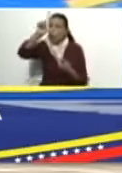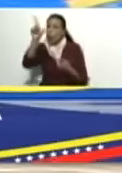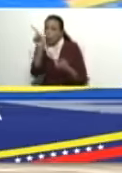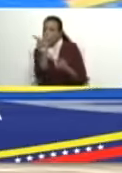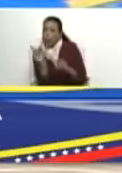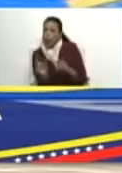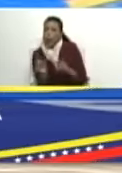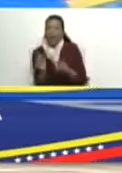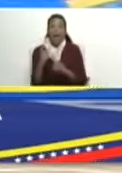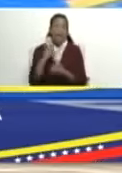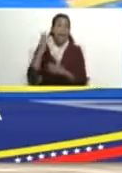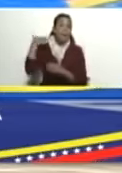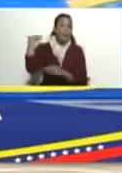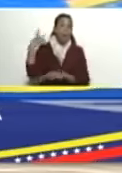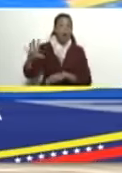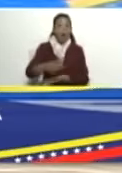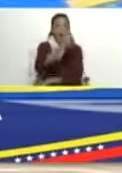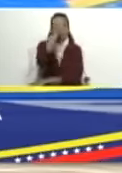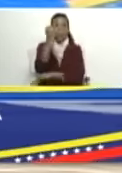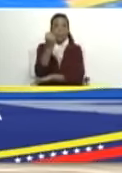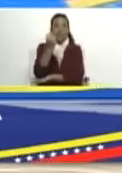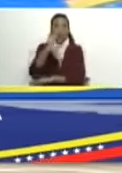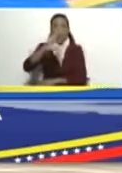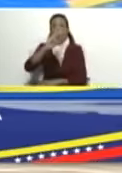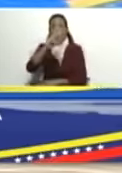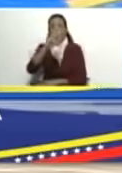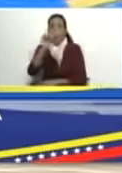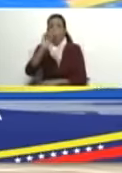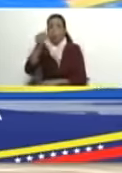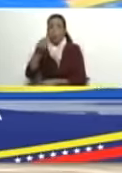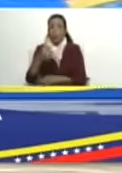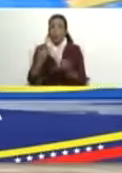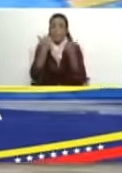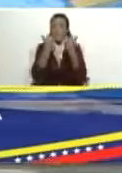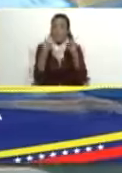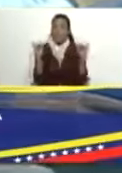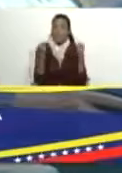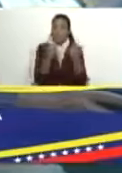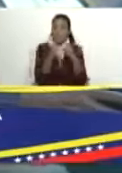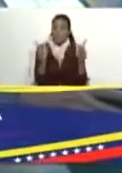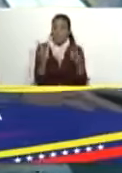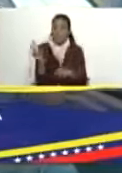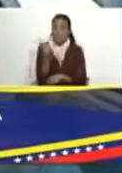periodo colonial y periodo de la independencia.